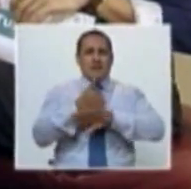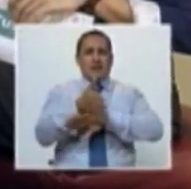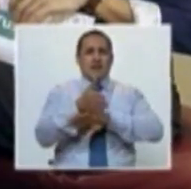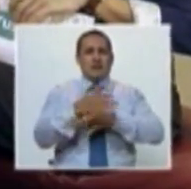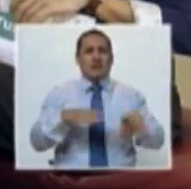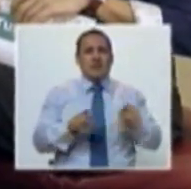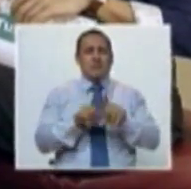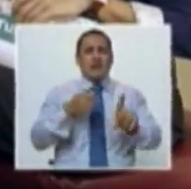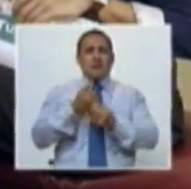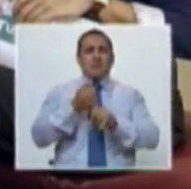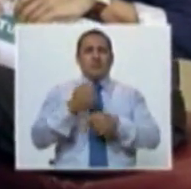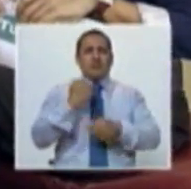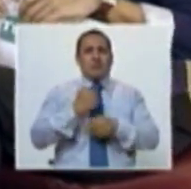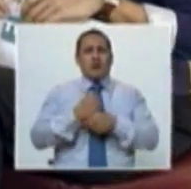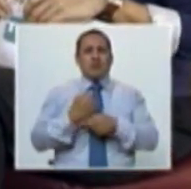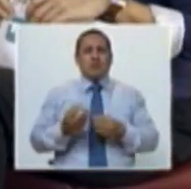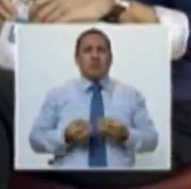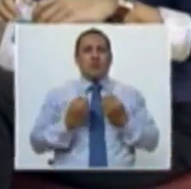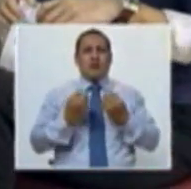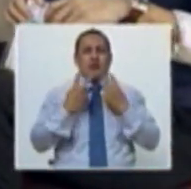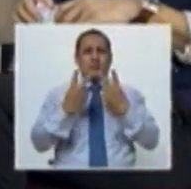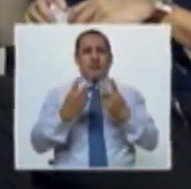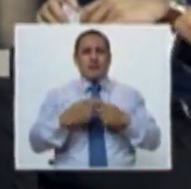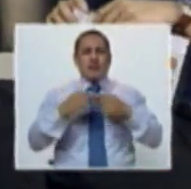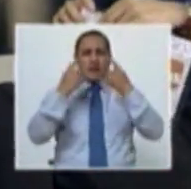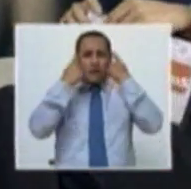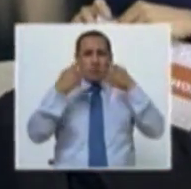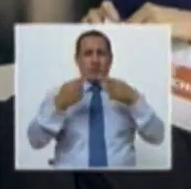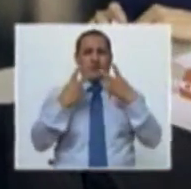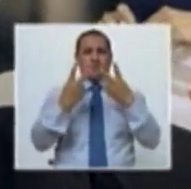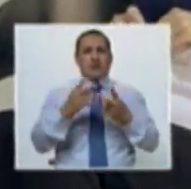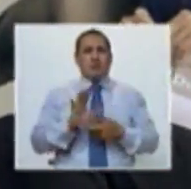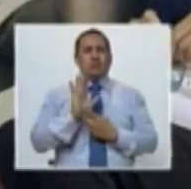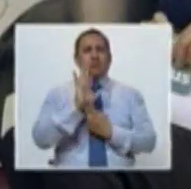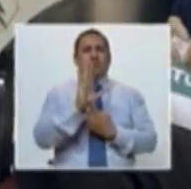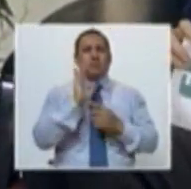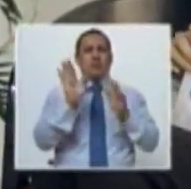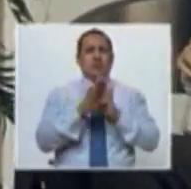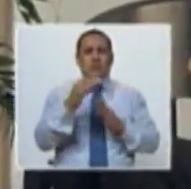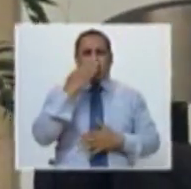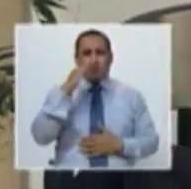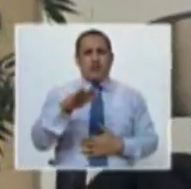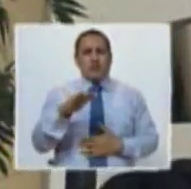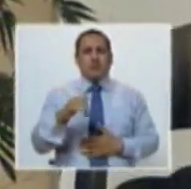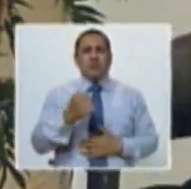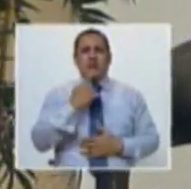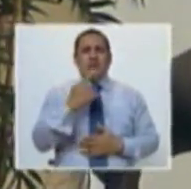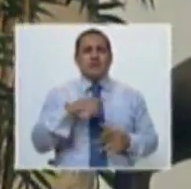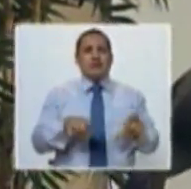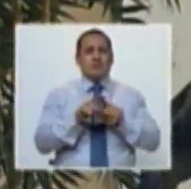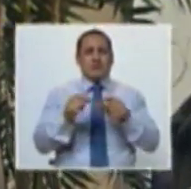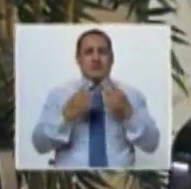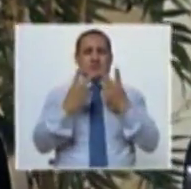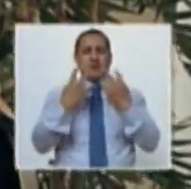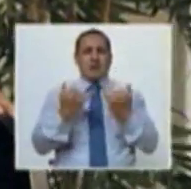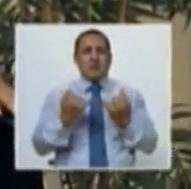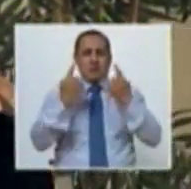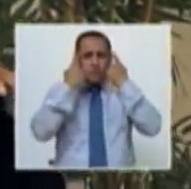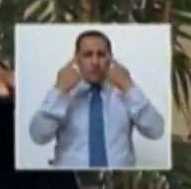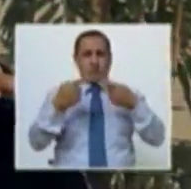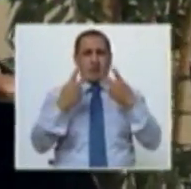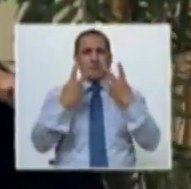El mismo argumento, ¿no? Porque en el caso de la violencia sexual contra un menor se produce en las